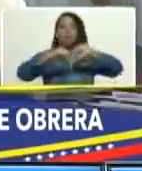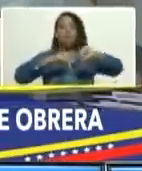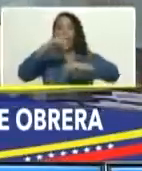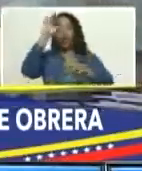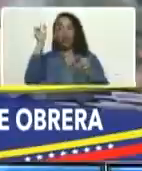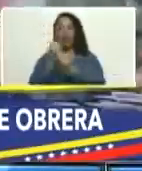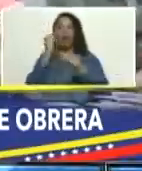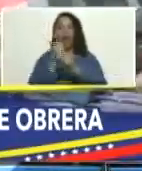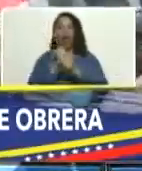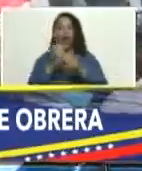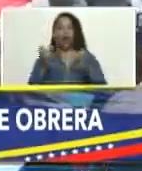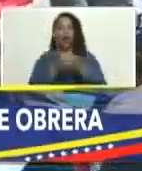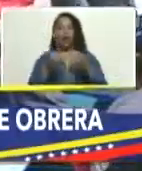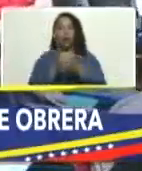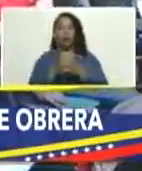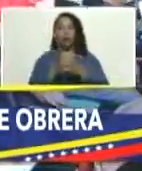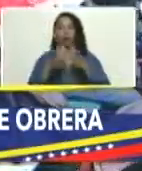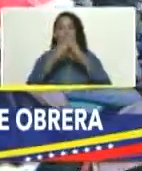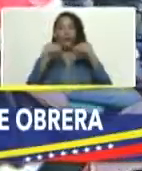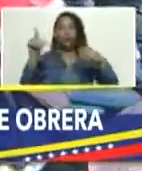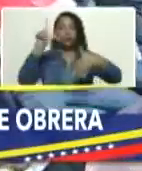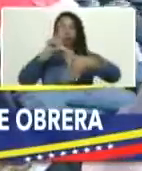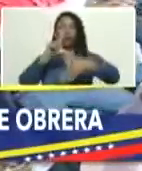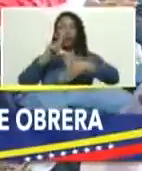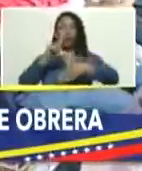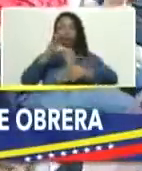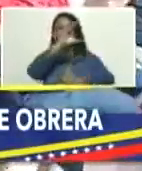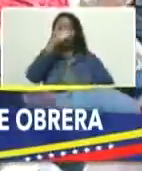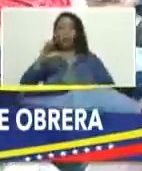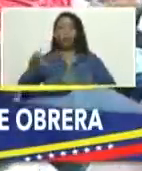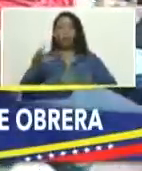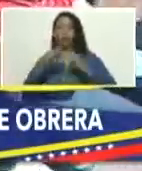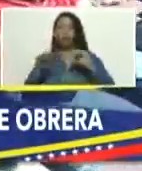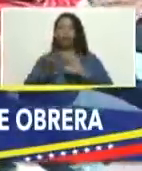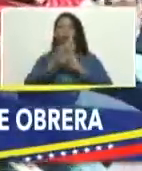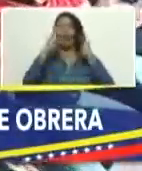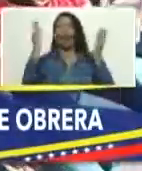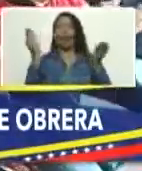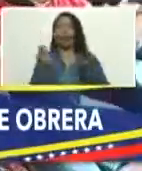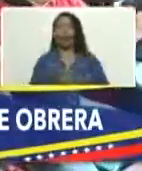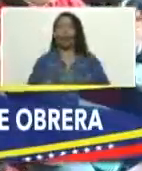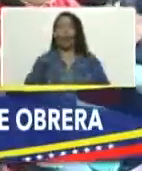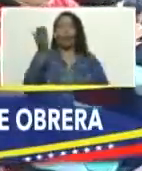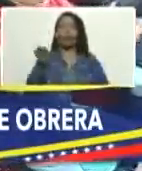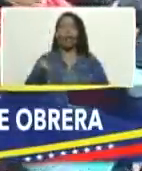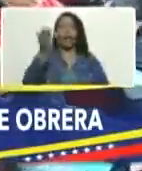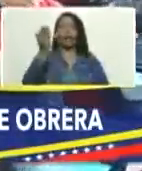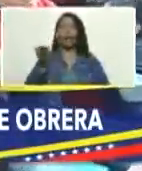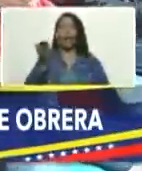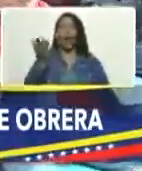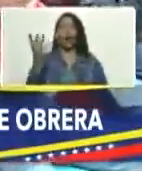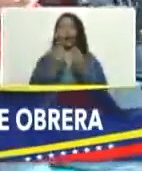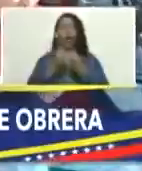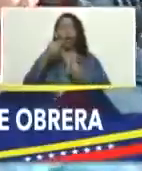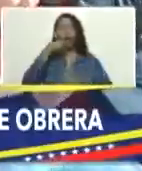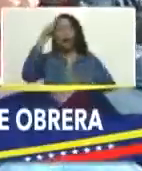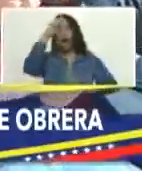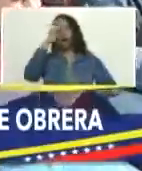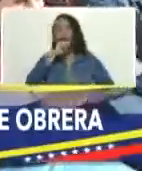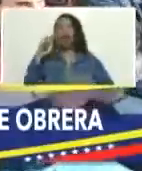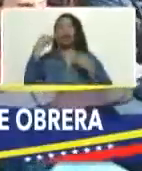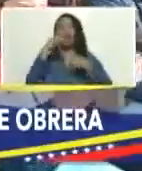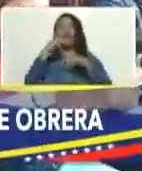obreros y sindicales de toda América Latina y del Caribe, de todo el mundo, articularse con sus pares a nivel